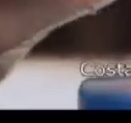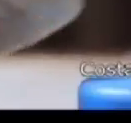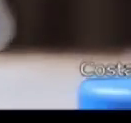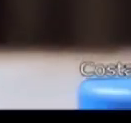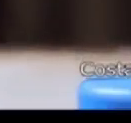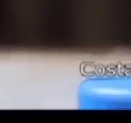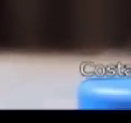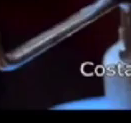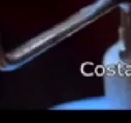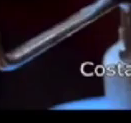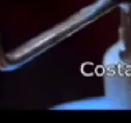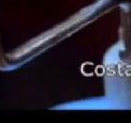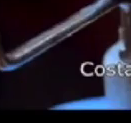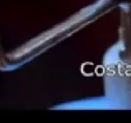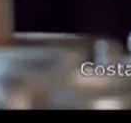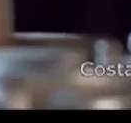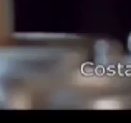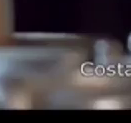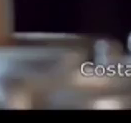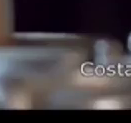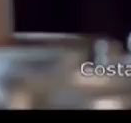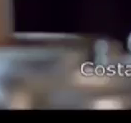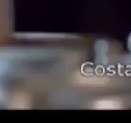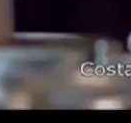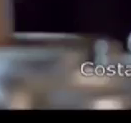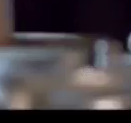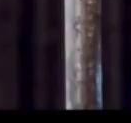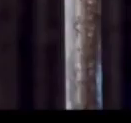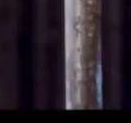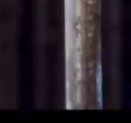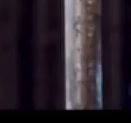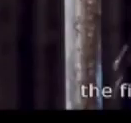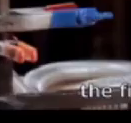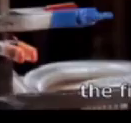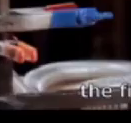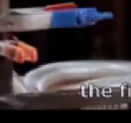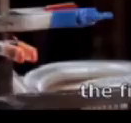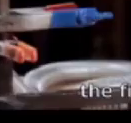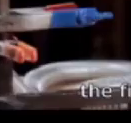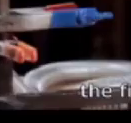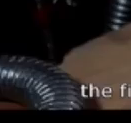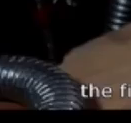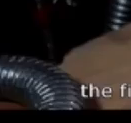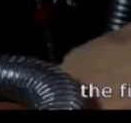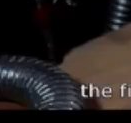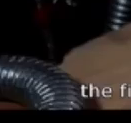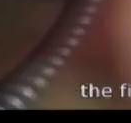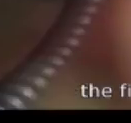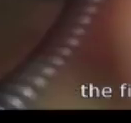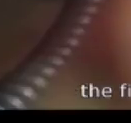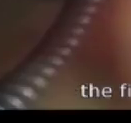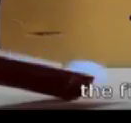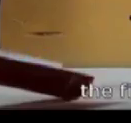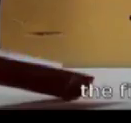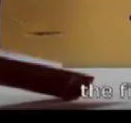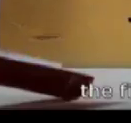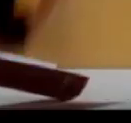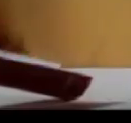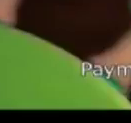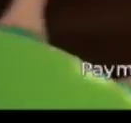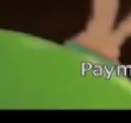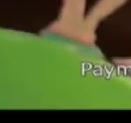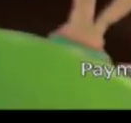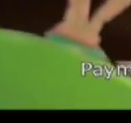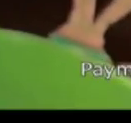Ante el cambio climático, Costa Rica ha dado pasos importantes. En los años 70 se crean los primeros parques nacionales.